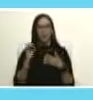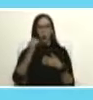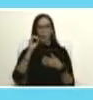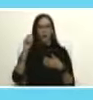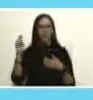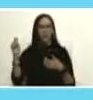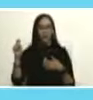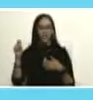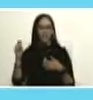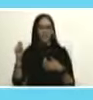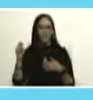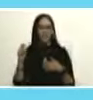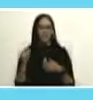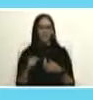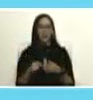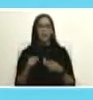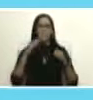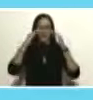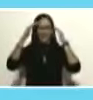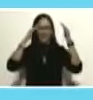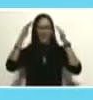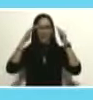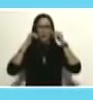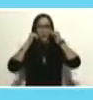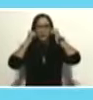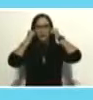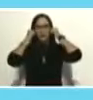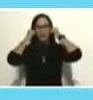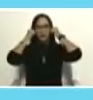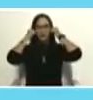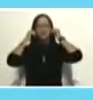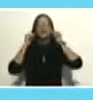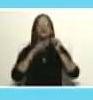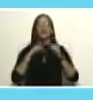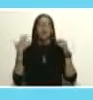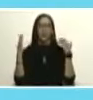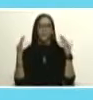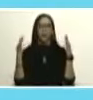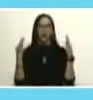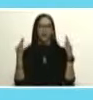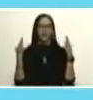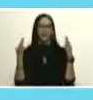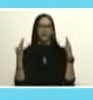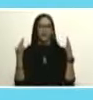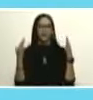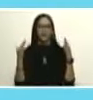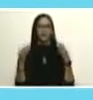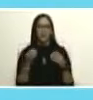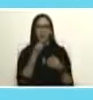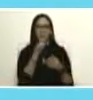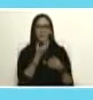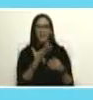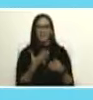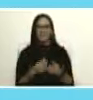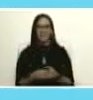del Tuy, mis saludos, pues, y nuestro aplauso, niños y niñas. Esas ruanas bellísimas.